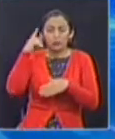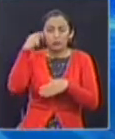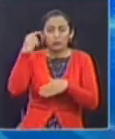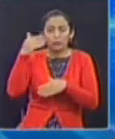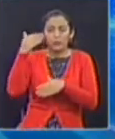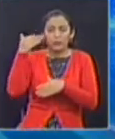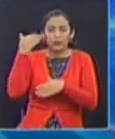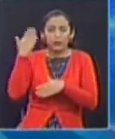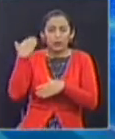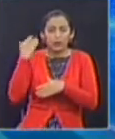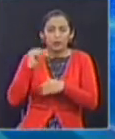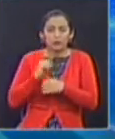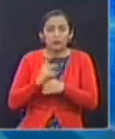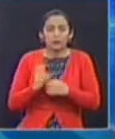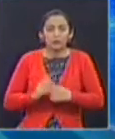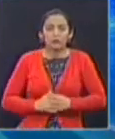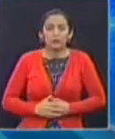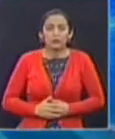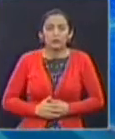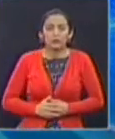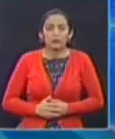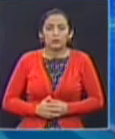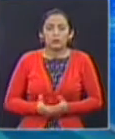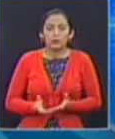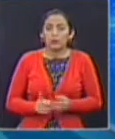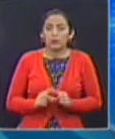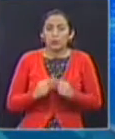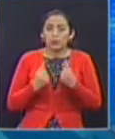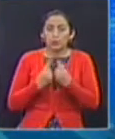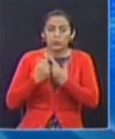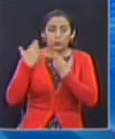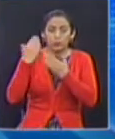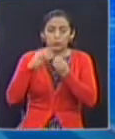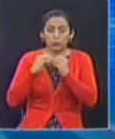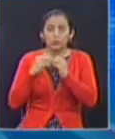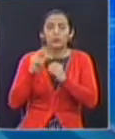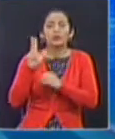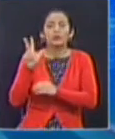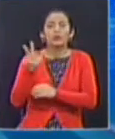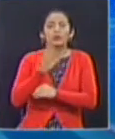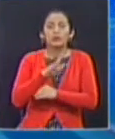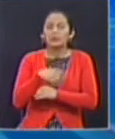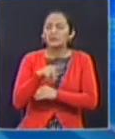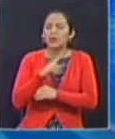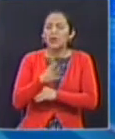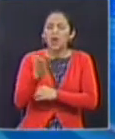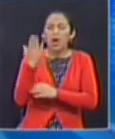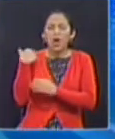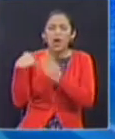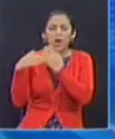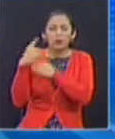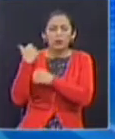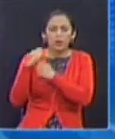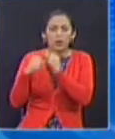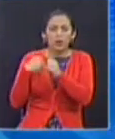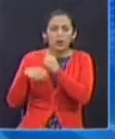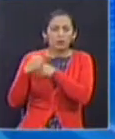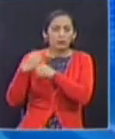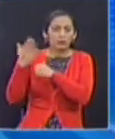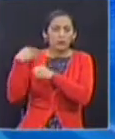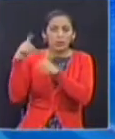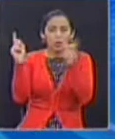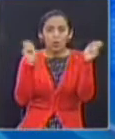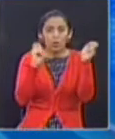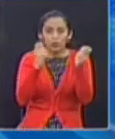el mismo gobierno, pero con otro presidente, porque Alianza País es el que ha manejado la economía del Ecuador durante la última década y muchos de los